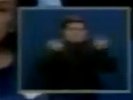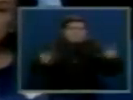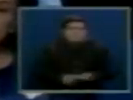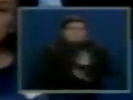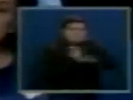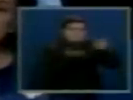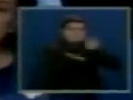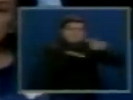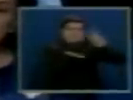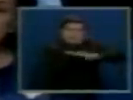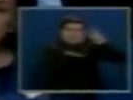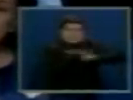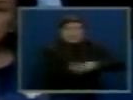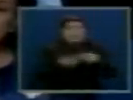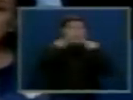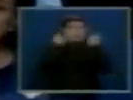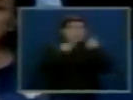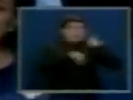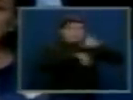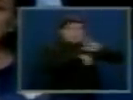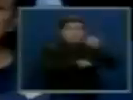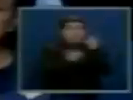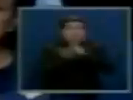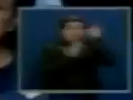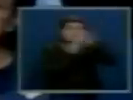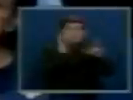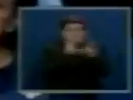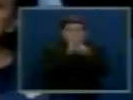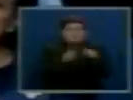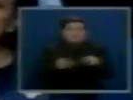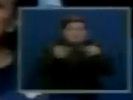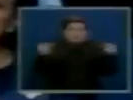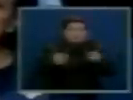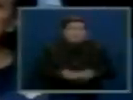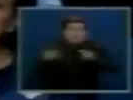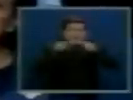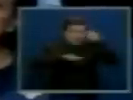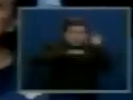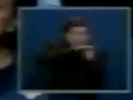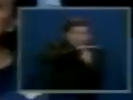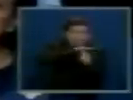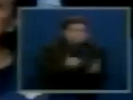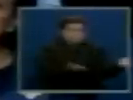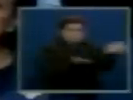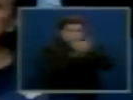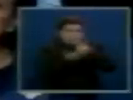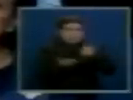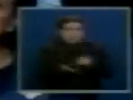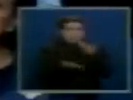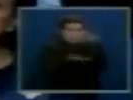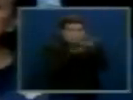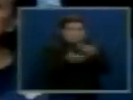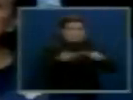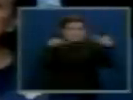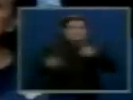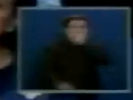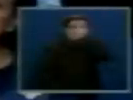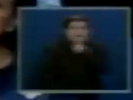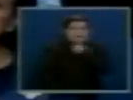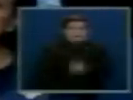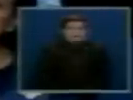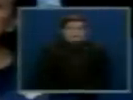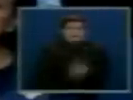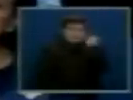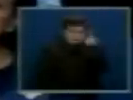fiscal y pronto se remitirá otro proyecto de ley anticontrabando, el cual recogerá las propuestas del sector privado que